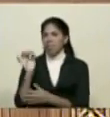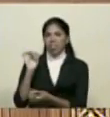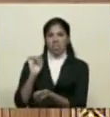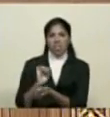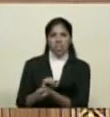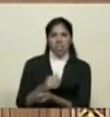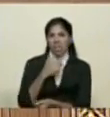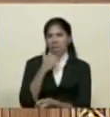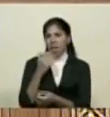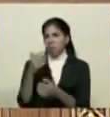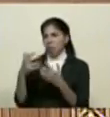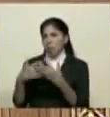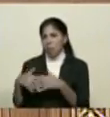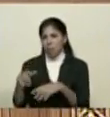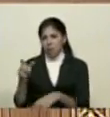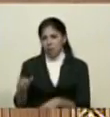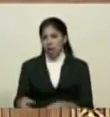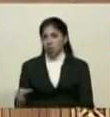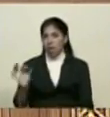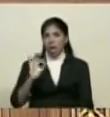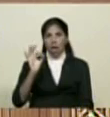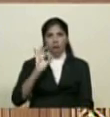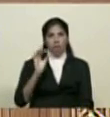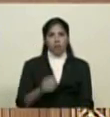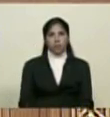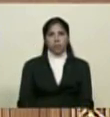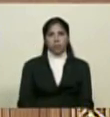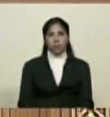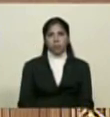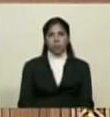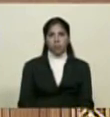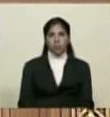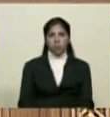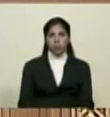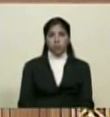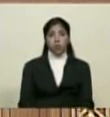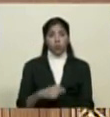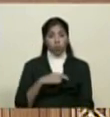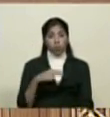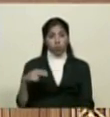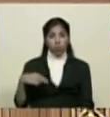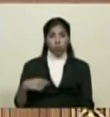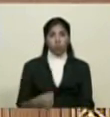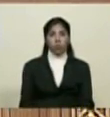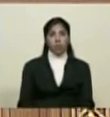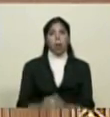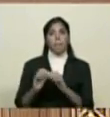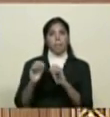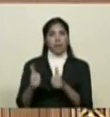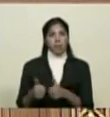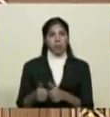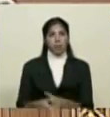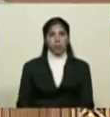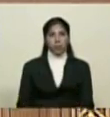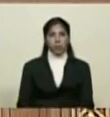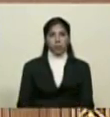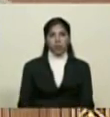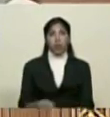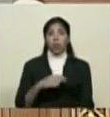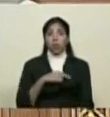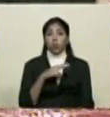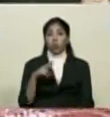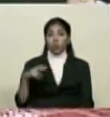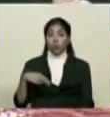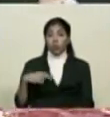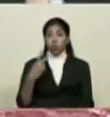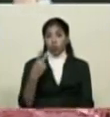unos empresarios, nada. Nosotros comenzamos entonces esa investigación en función, repito, nosotros, esta gestión,